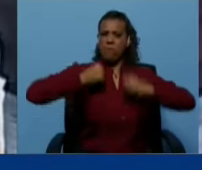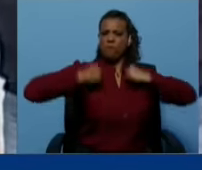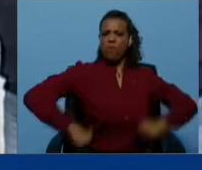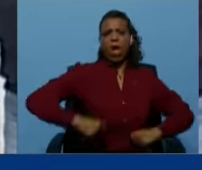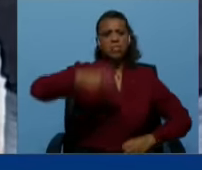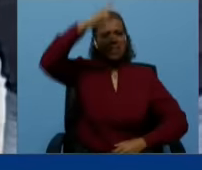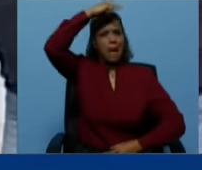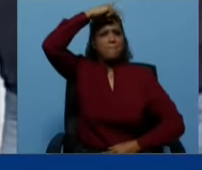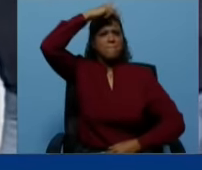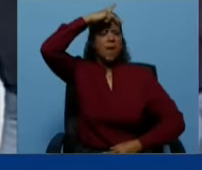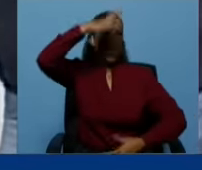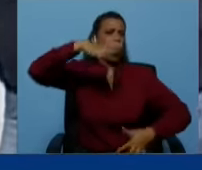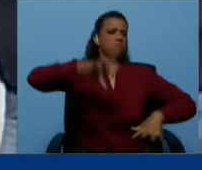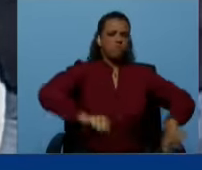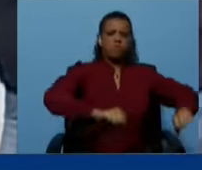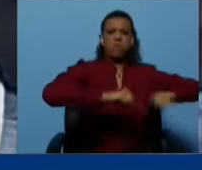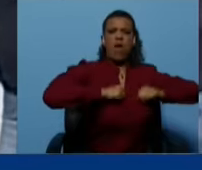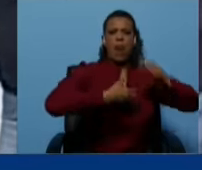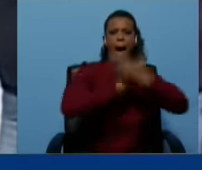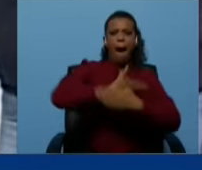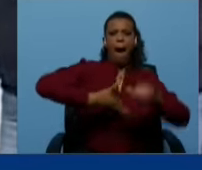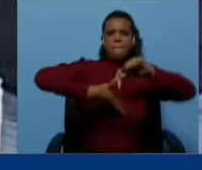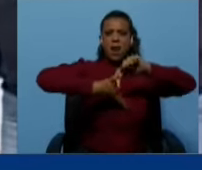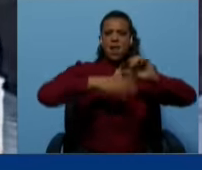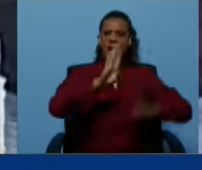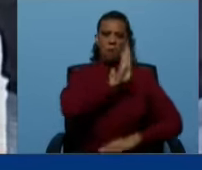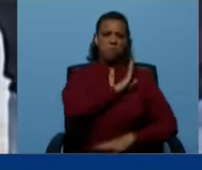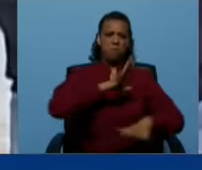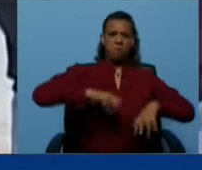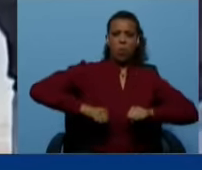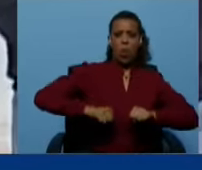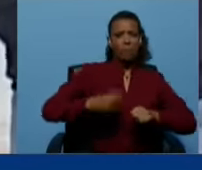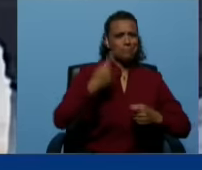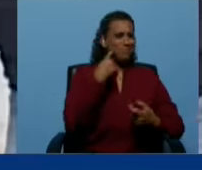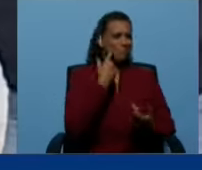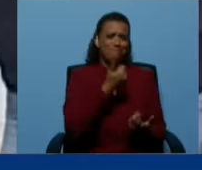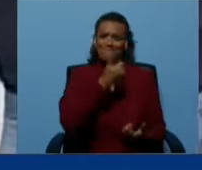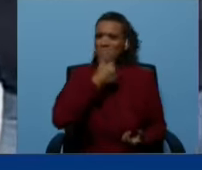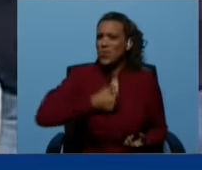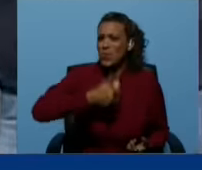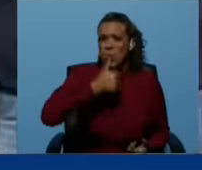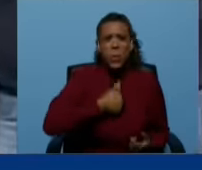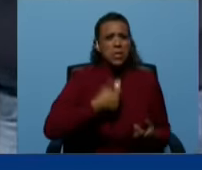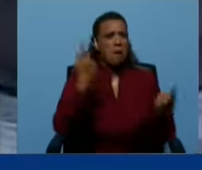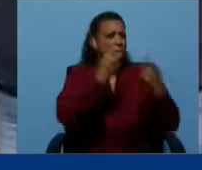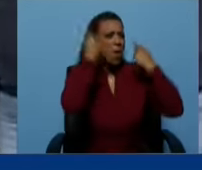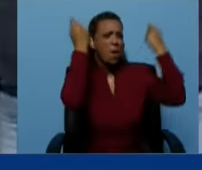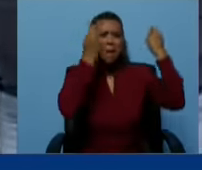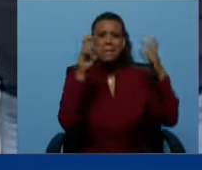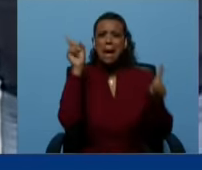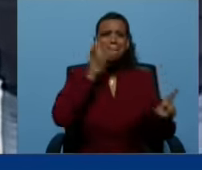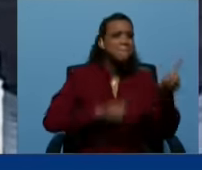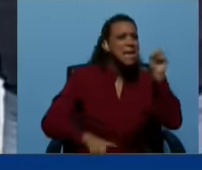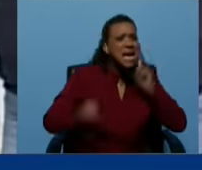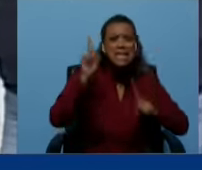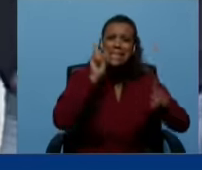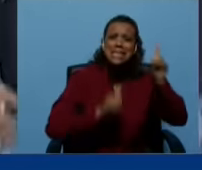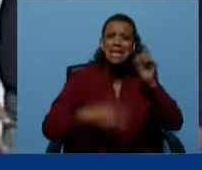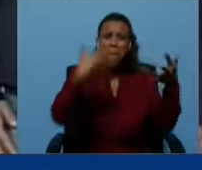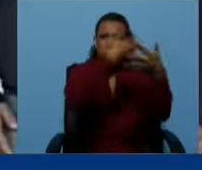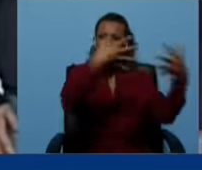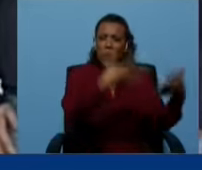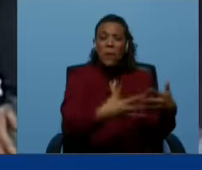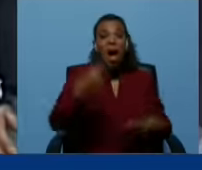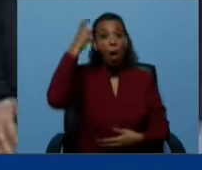Perú, emperador de la América. Y él soportó todas las campañas de infamia. Hoy